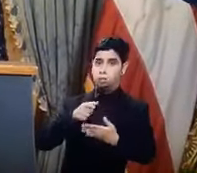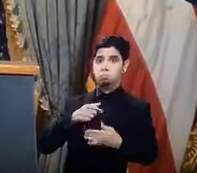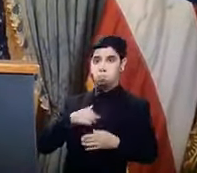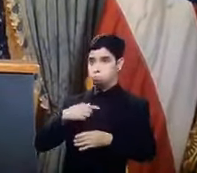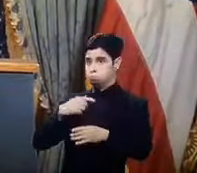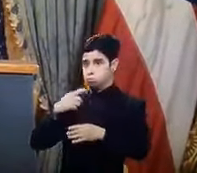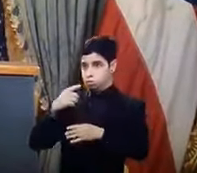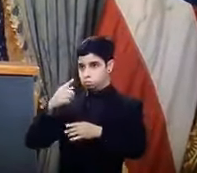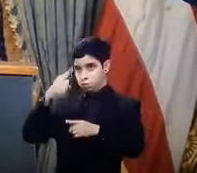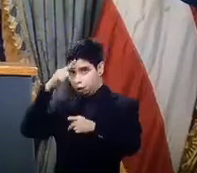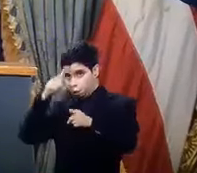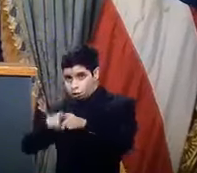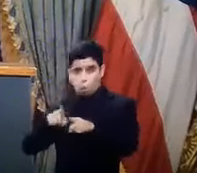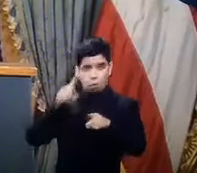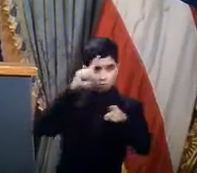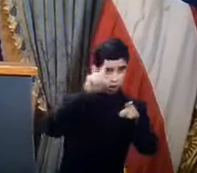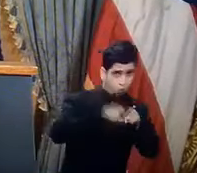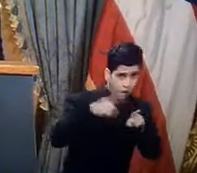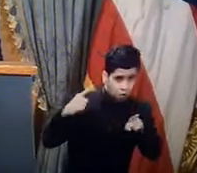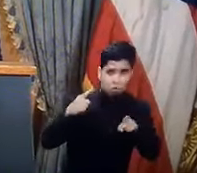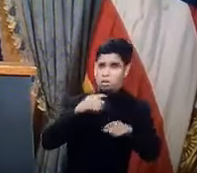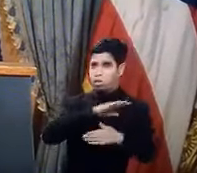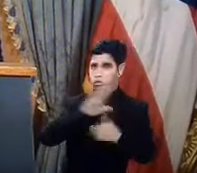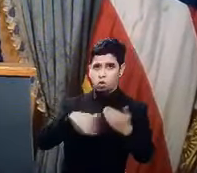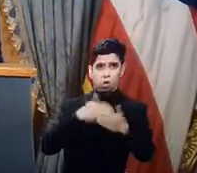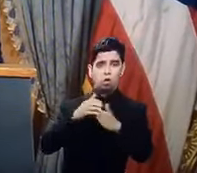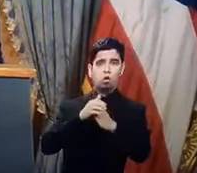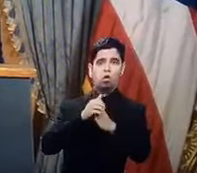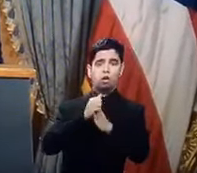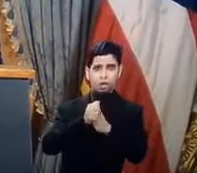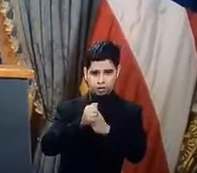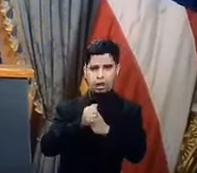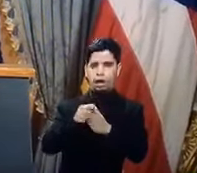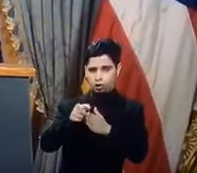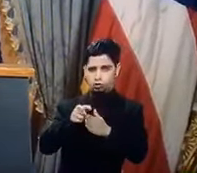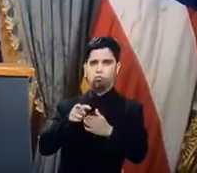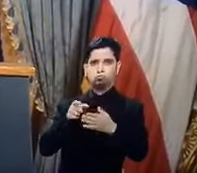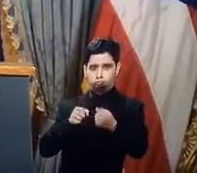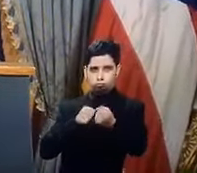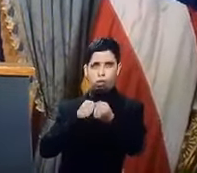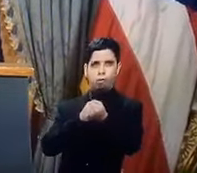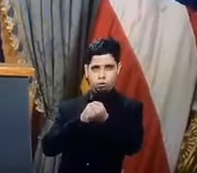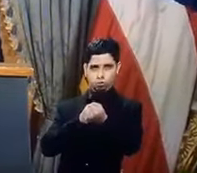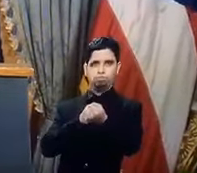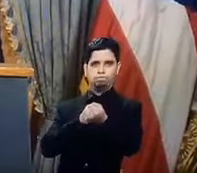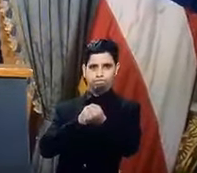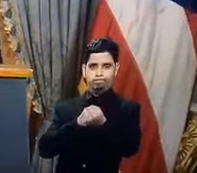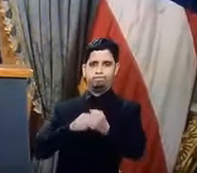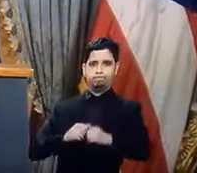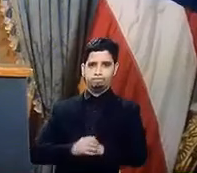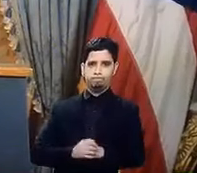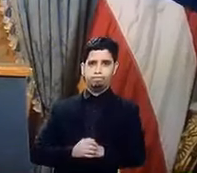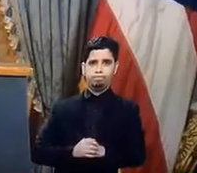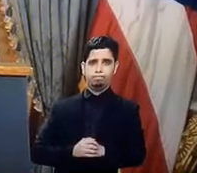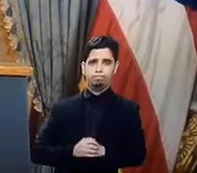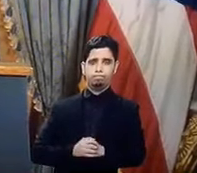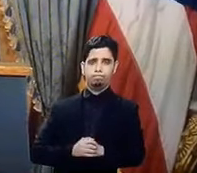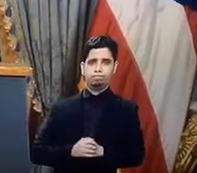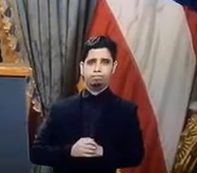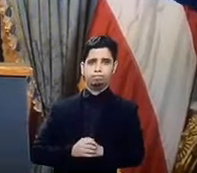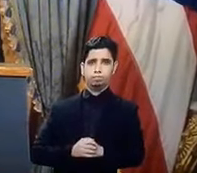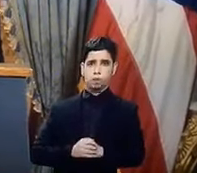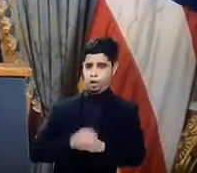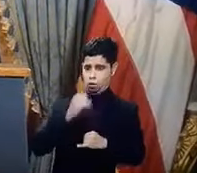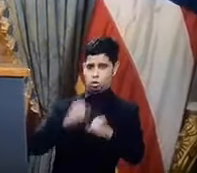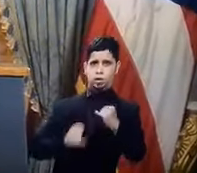y desagrado a las actuaciones de todos los líderes electos en el genuino ejercicio democrático de las urnas. En las